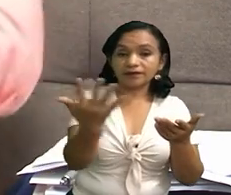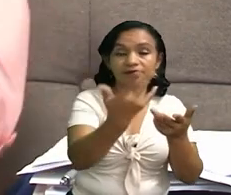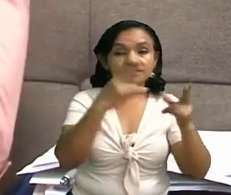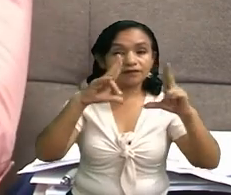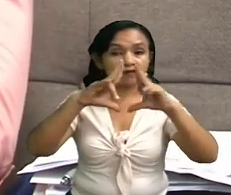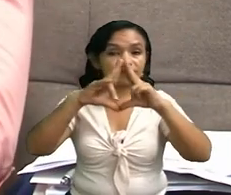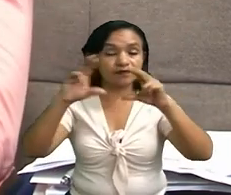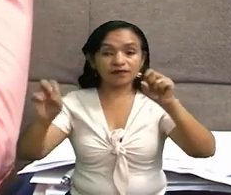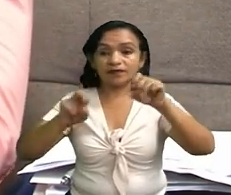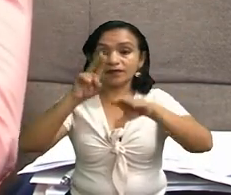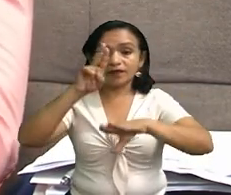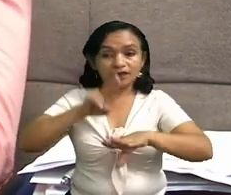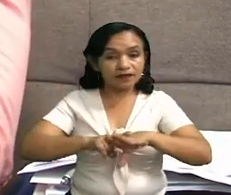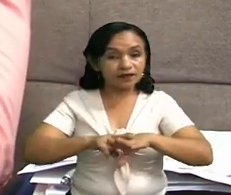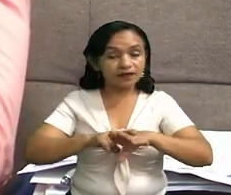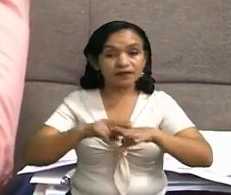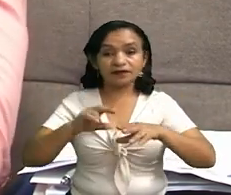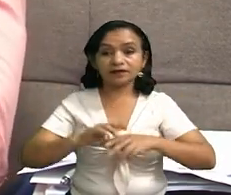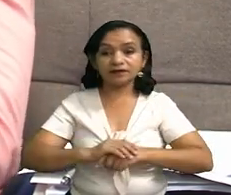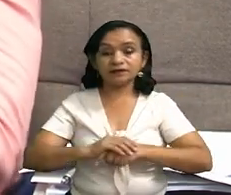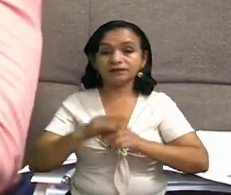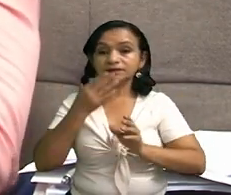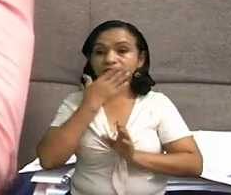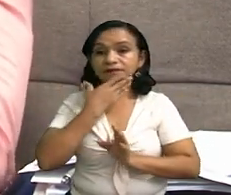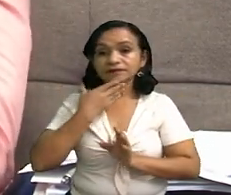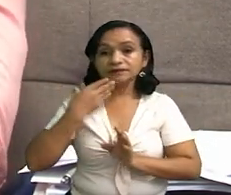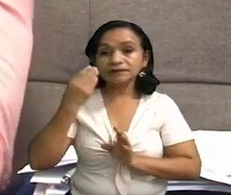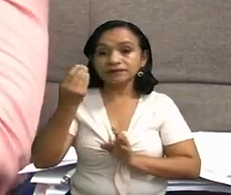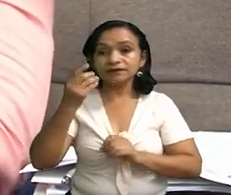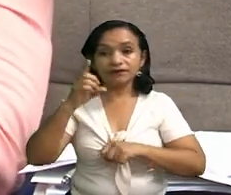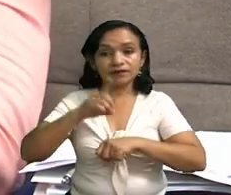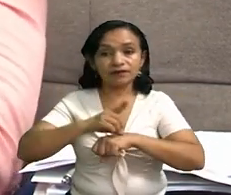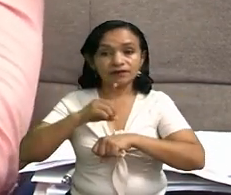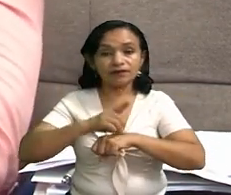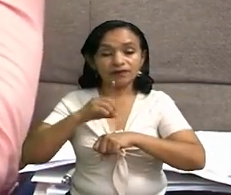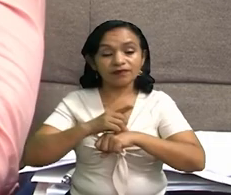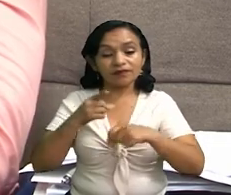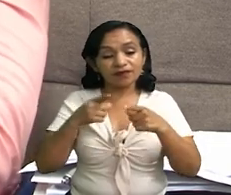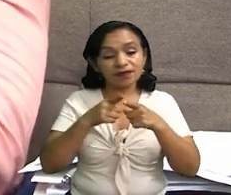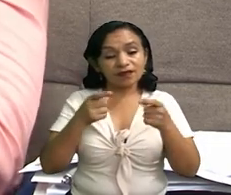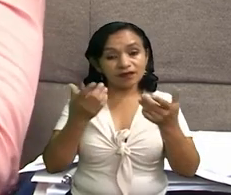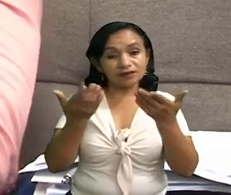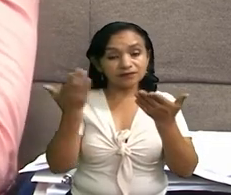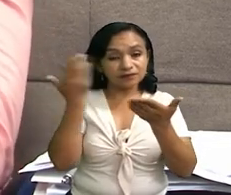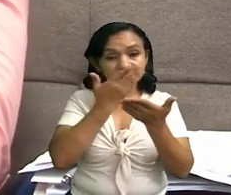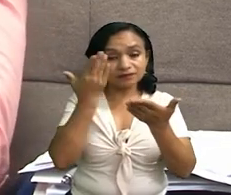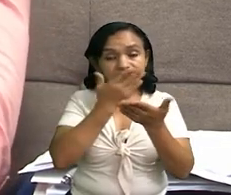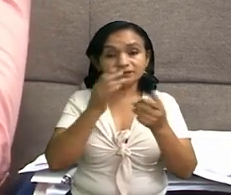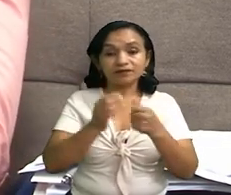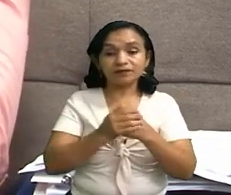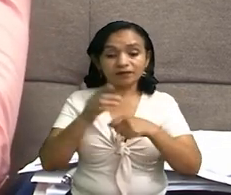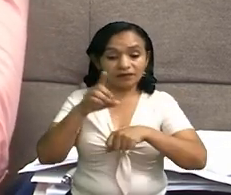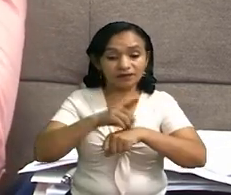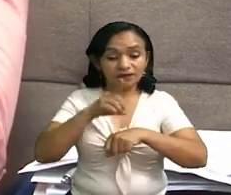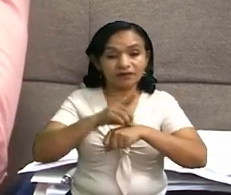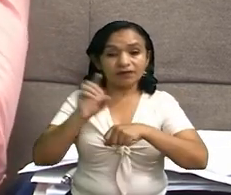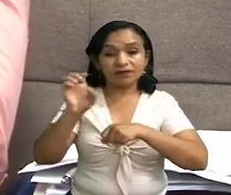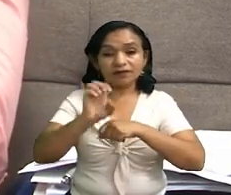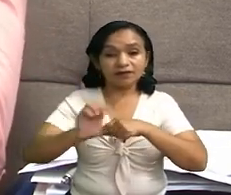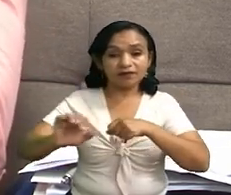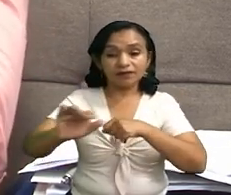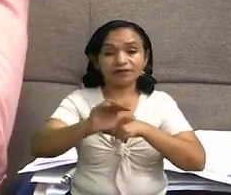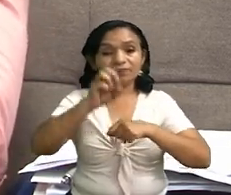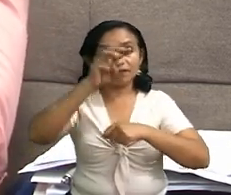en todo el territorio nacional. Y los jóvenes para estudiar medicina quieren venir a Managua, pero ahora tenemos medicina en Estelí,